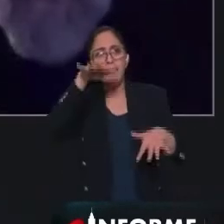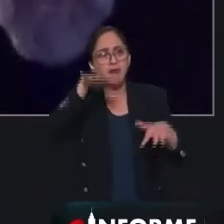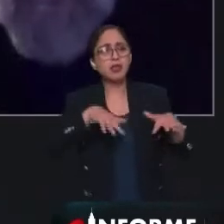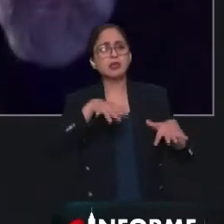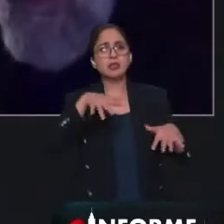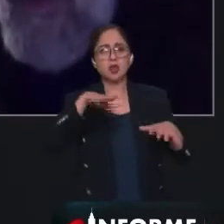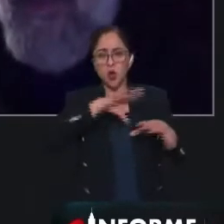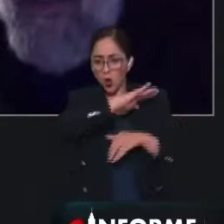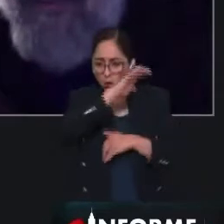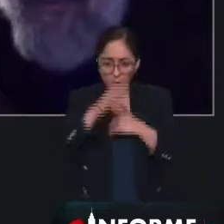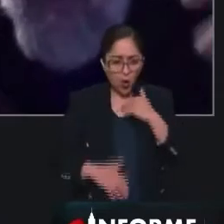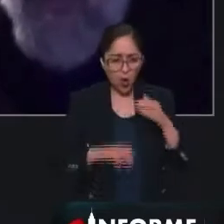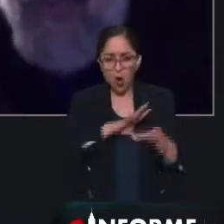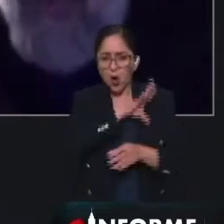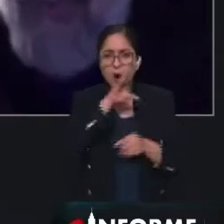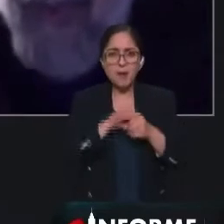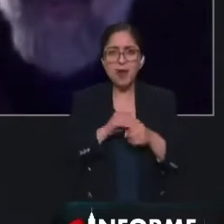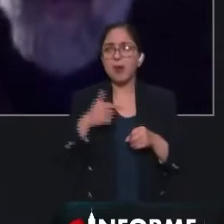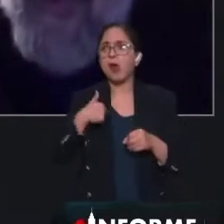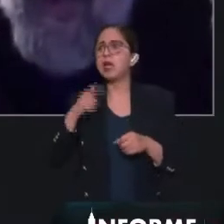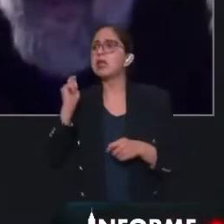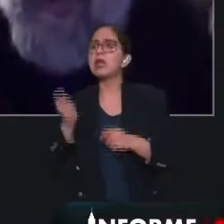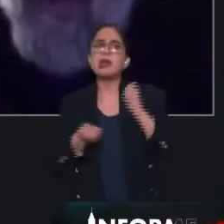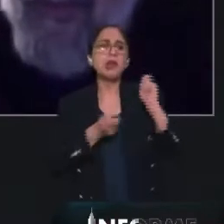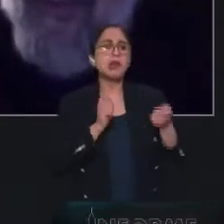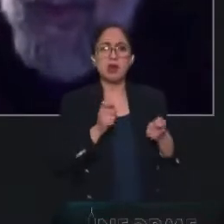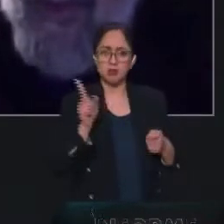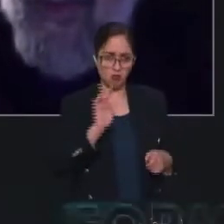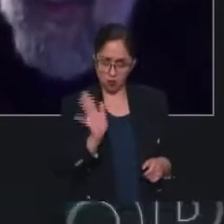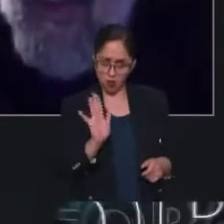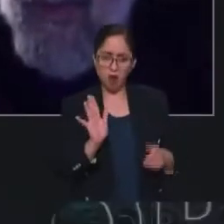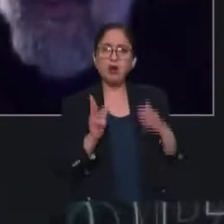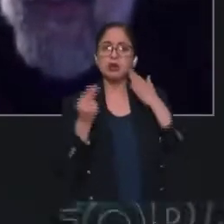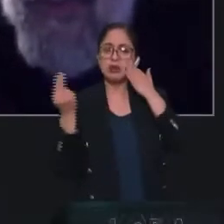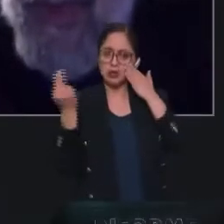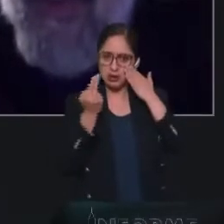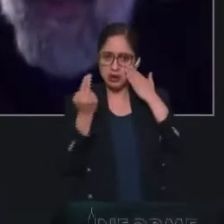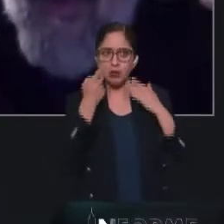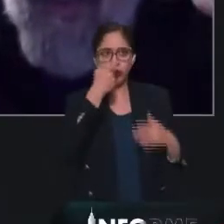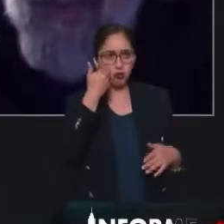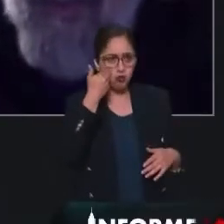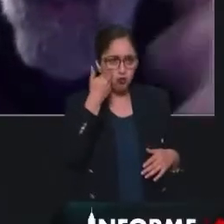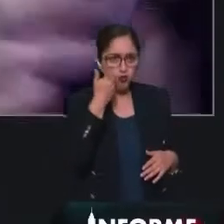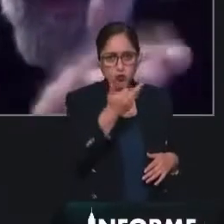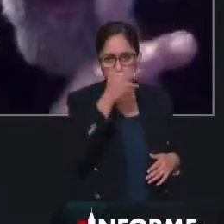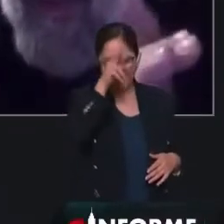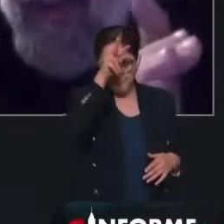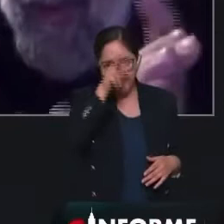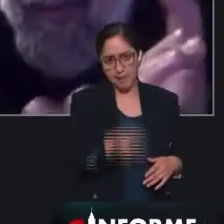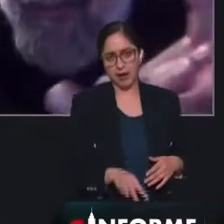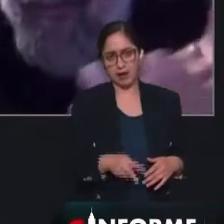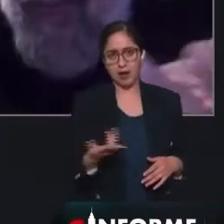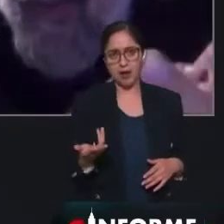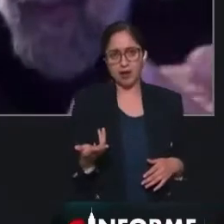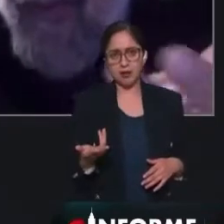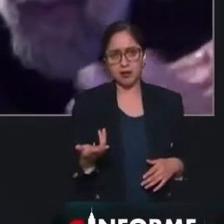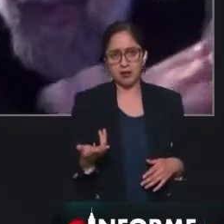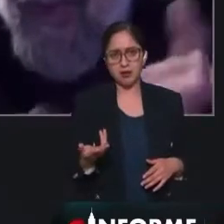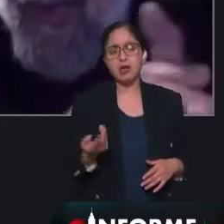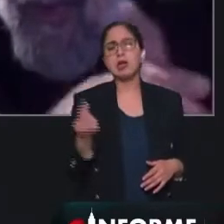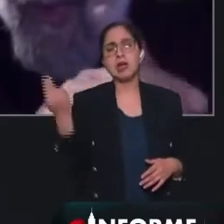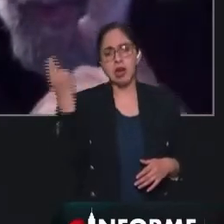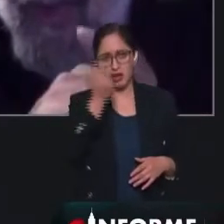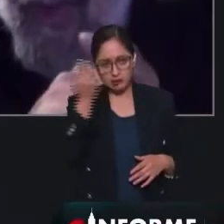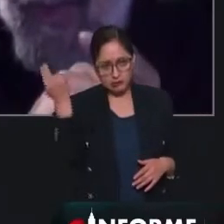terminar de deslindarse. Pero en otros casos estamos ante causas auténticas y habría que hacer